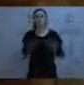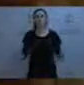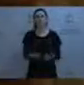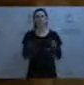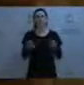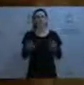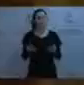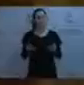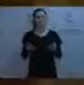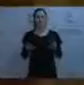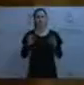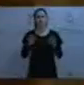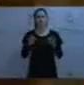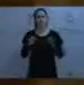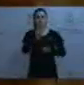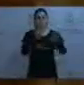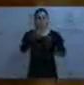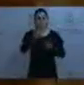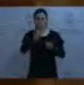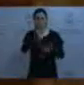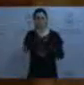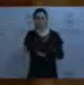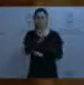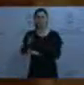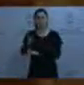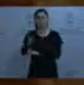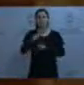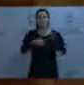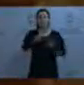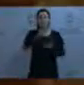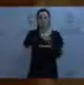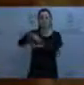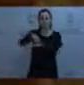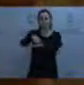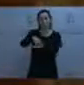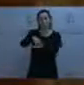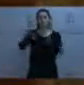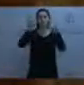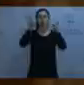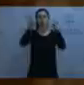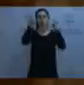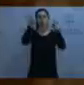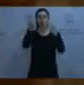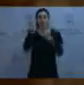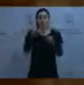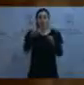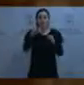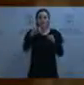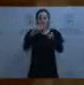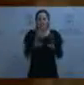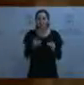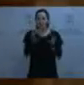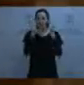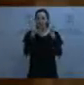los mínimos trastornos a los centros, a las familias, a los escolares y a los profesores, sino que, por